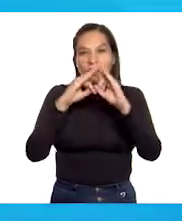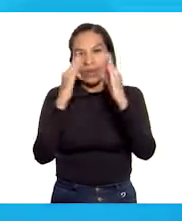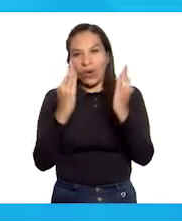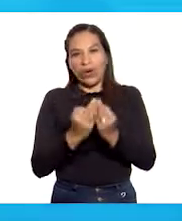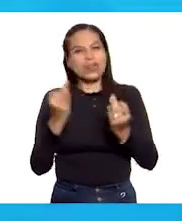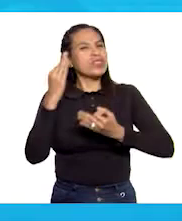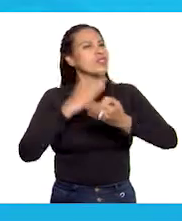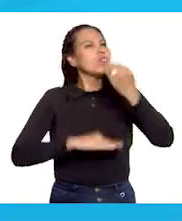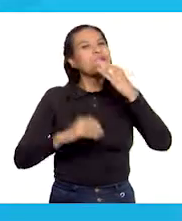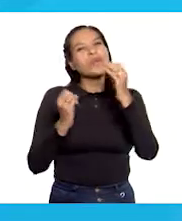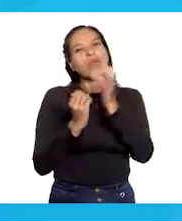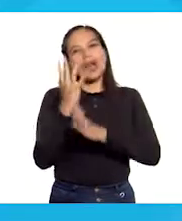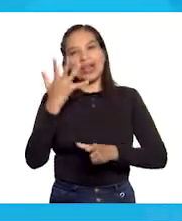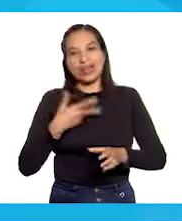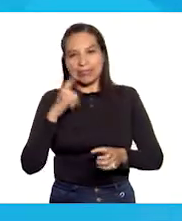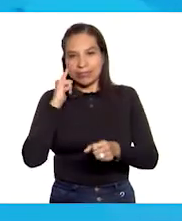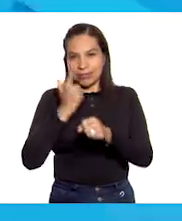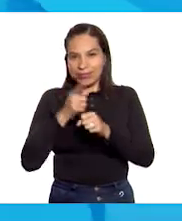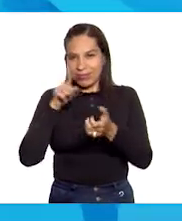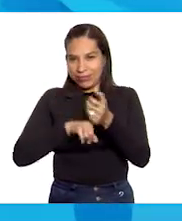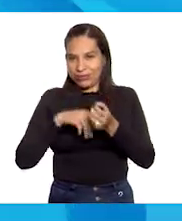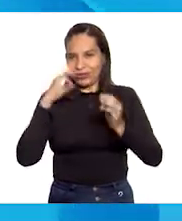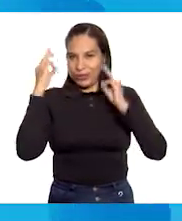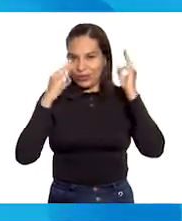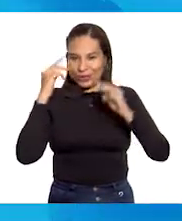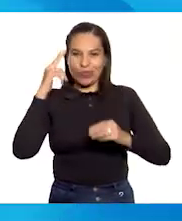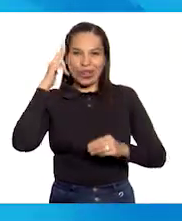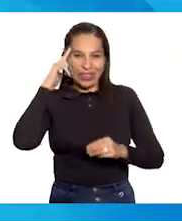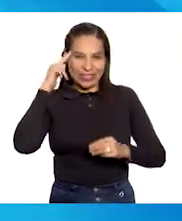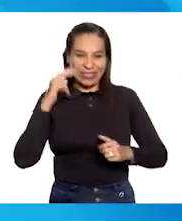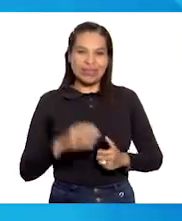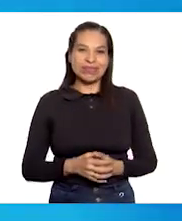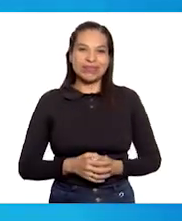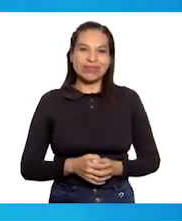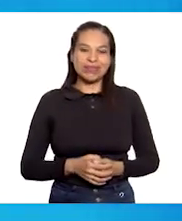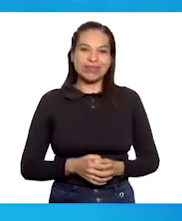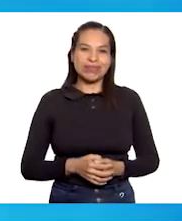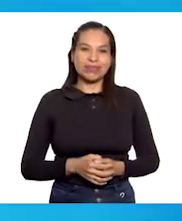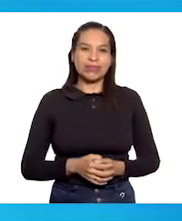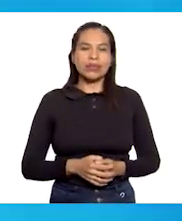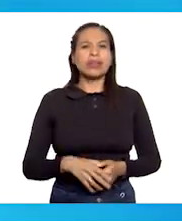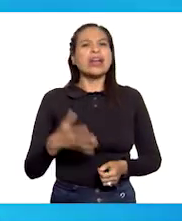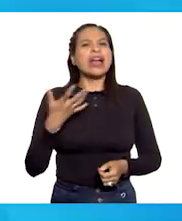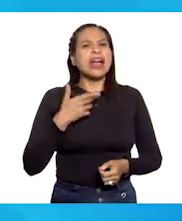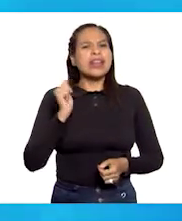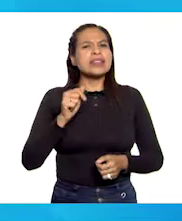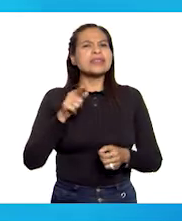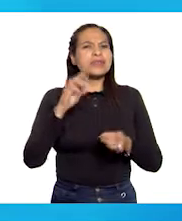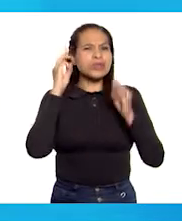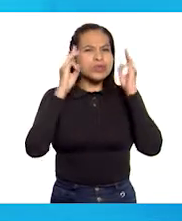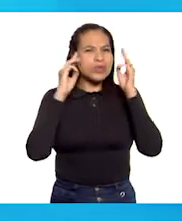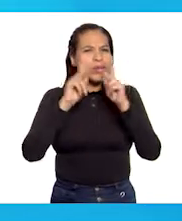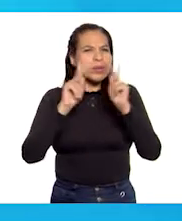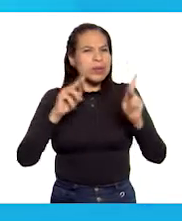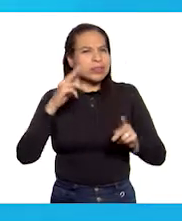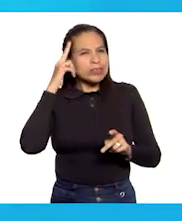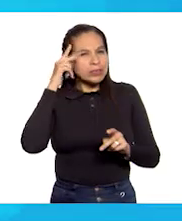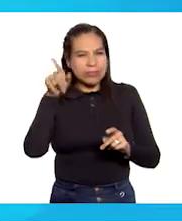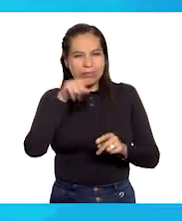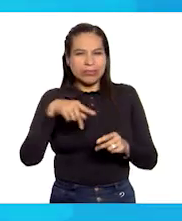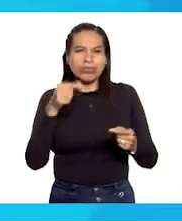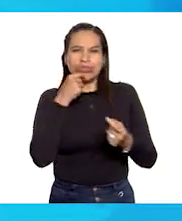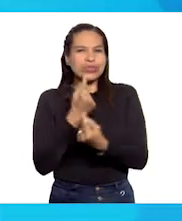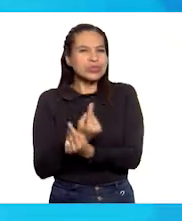formas y todo lo nuevo que puedan descubrir dentro del Museo del Palacio de Bellas Artes. ¿Qué ofrece el Museo de Bellas Artes para los